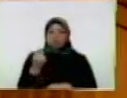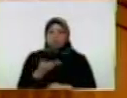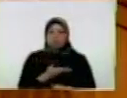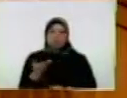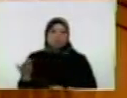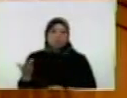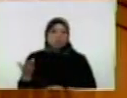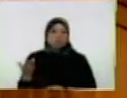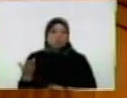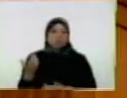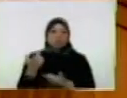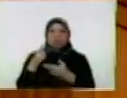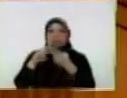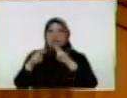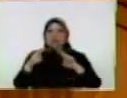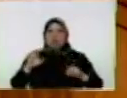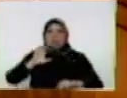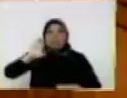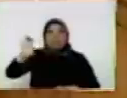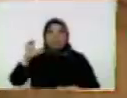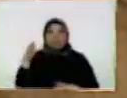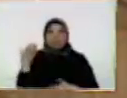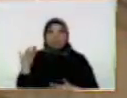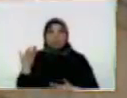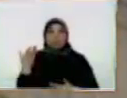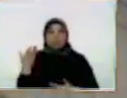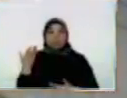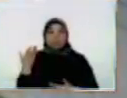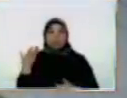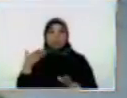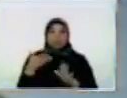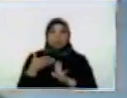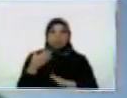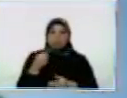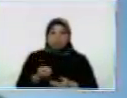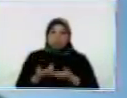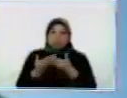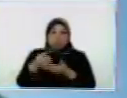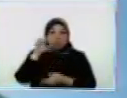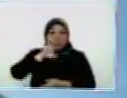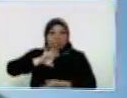fue la patria, más nada. Su única oferta fue la patria.